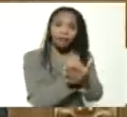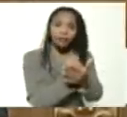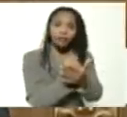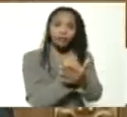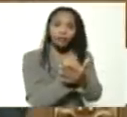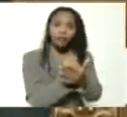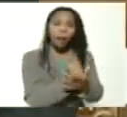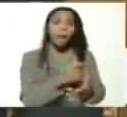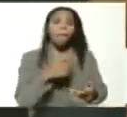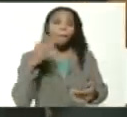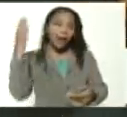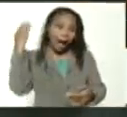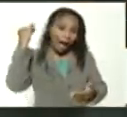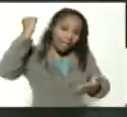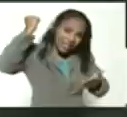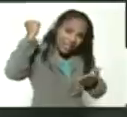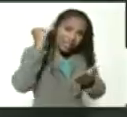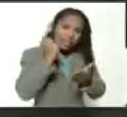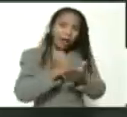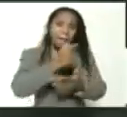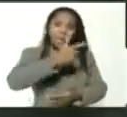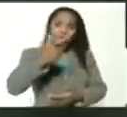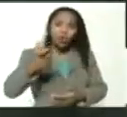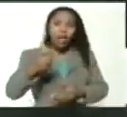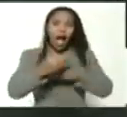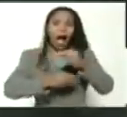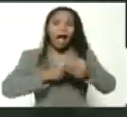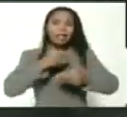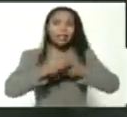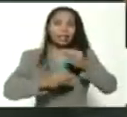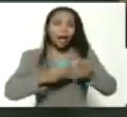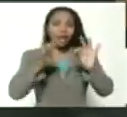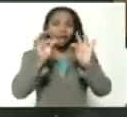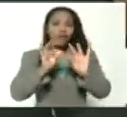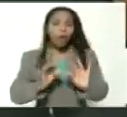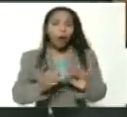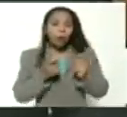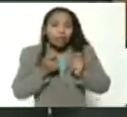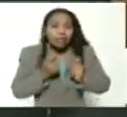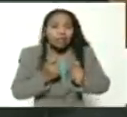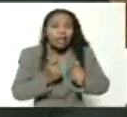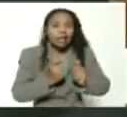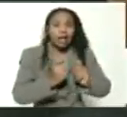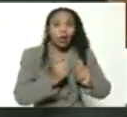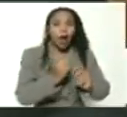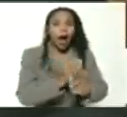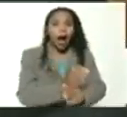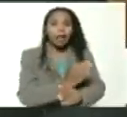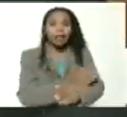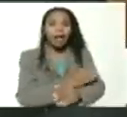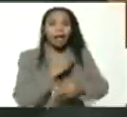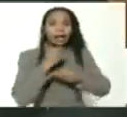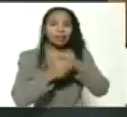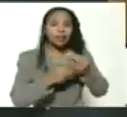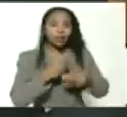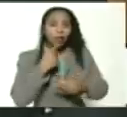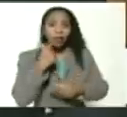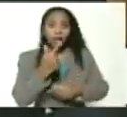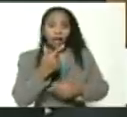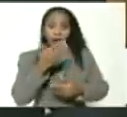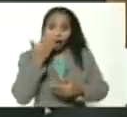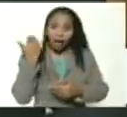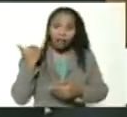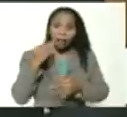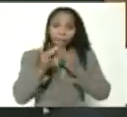para asesinar y ocasionar también, como lo intentaron con lo que anteriormente mencioné,